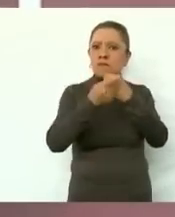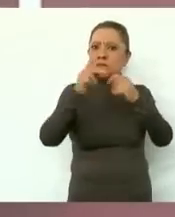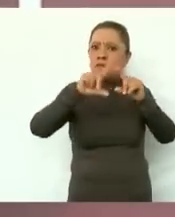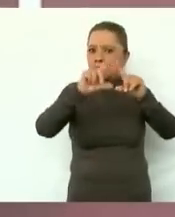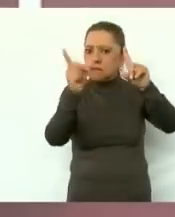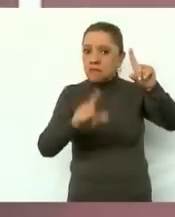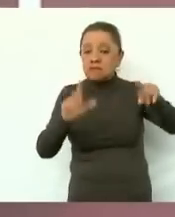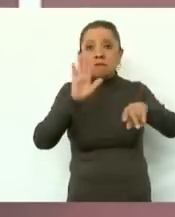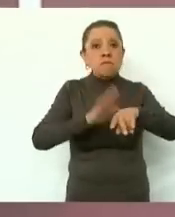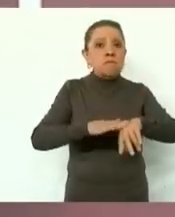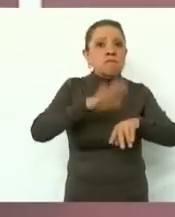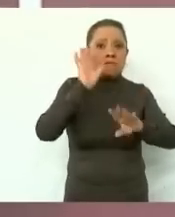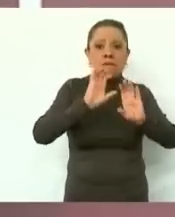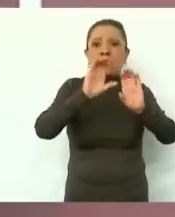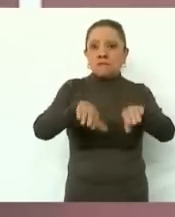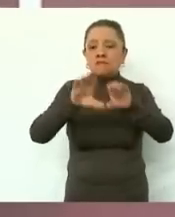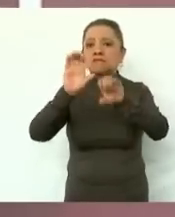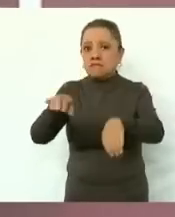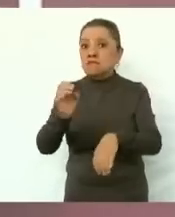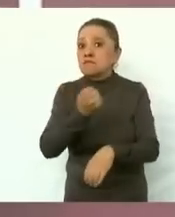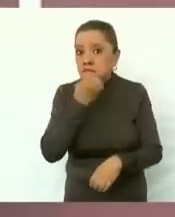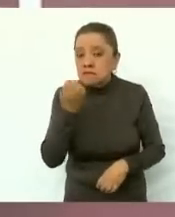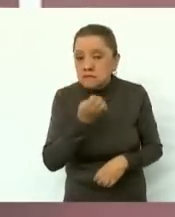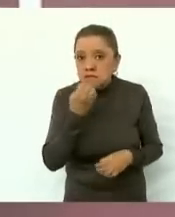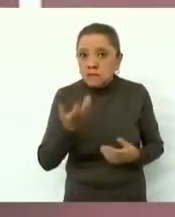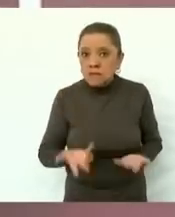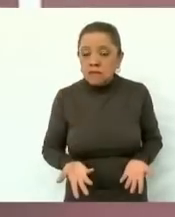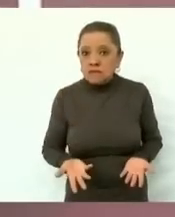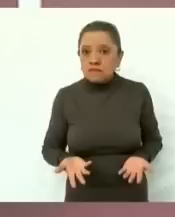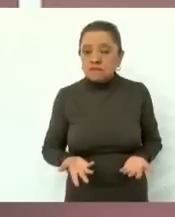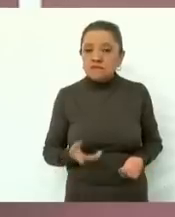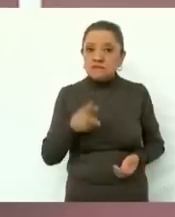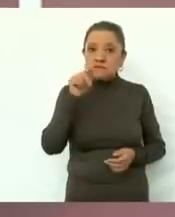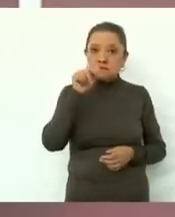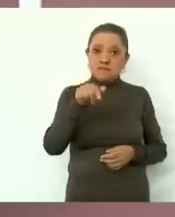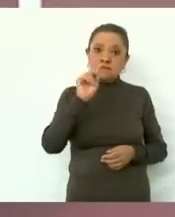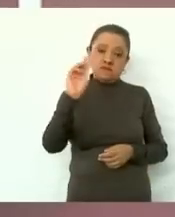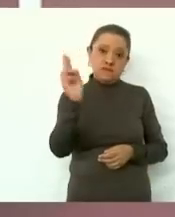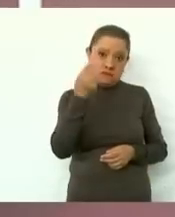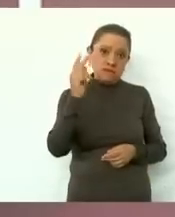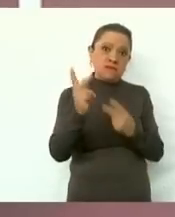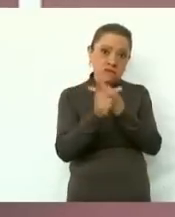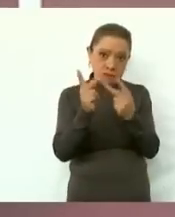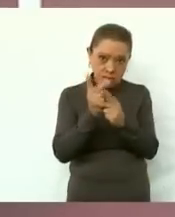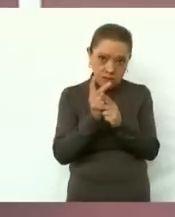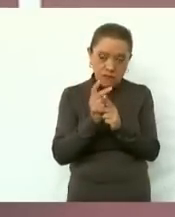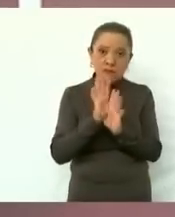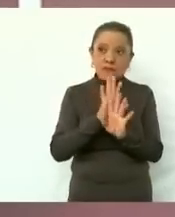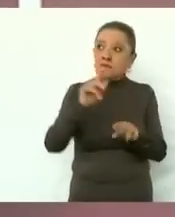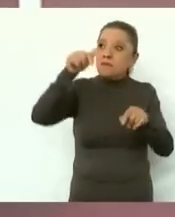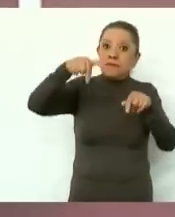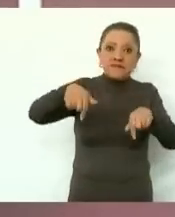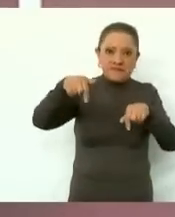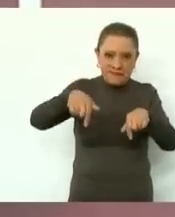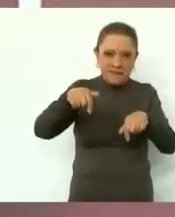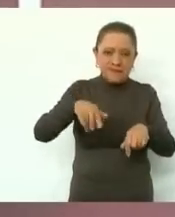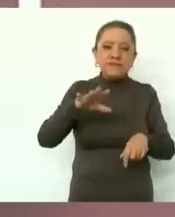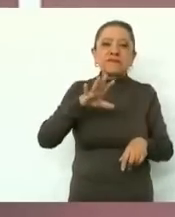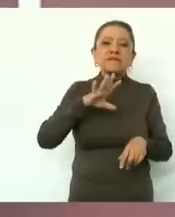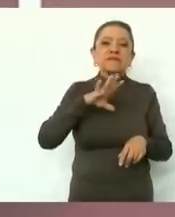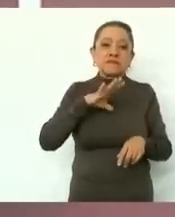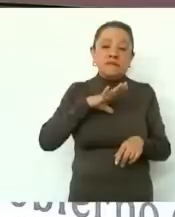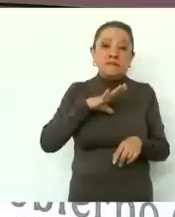3 programas especiales con Margarita. Uno, hay un circuito carretero que da toda